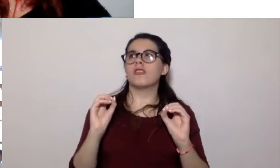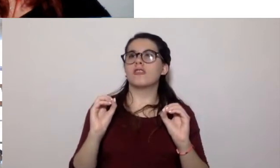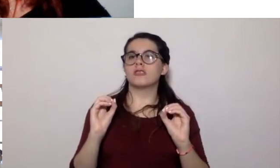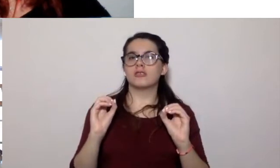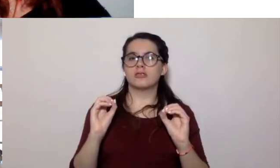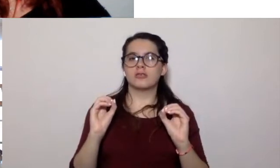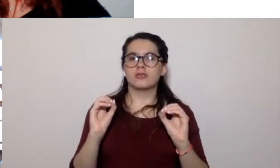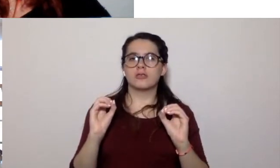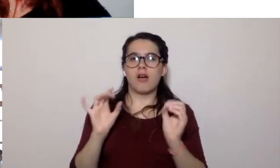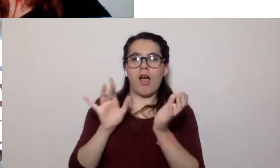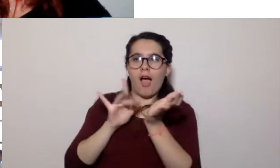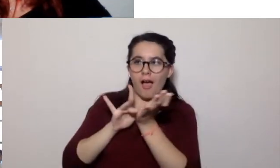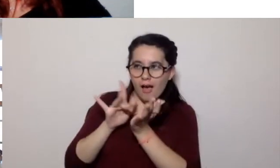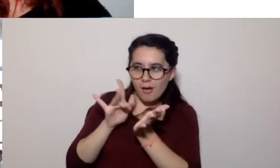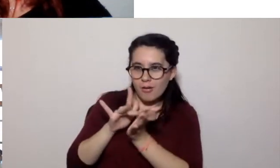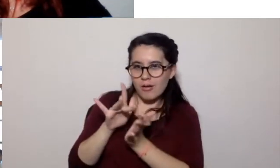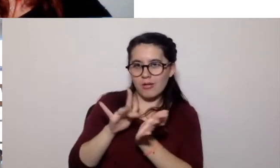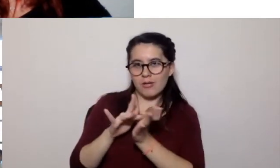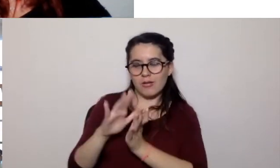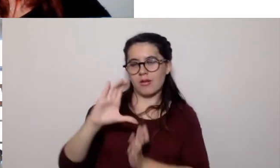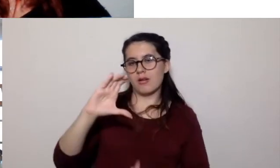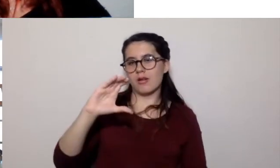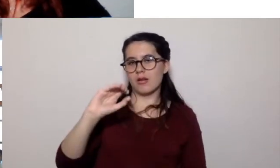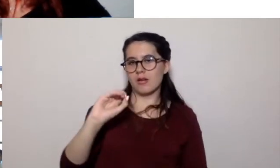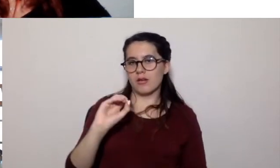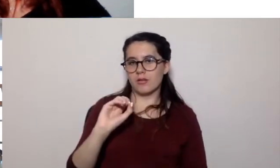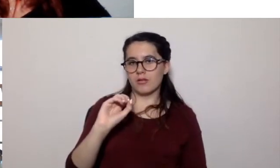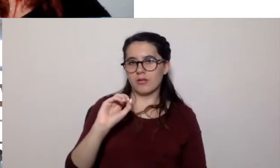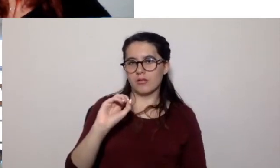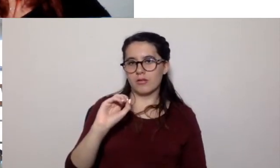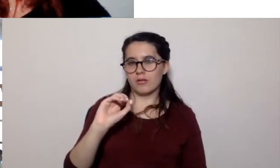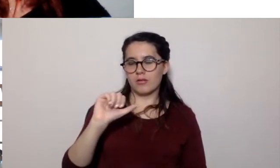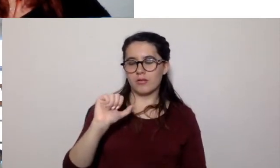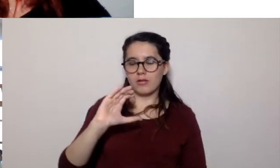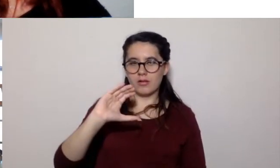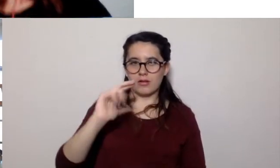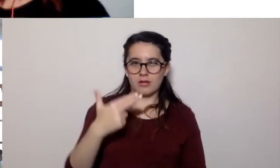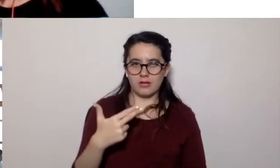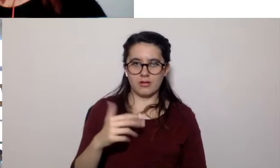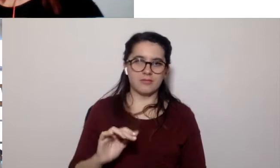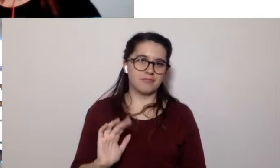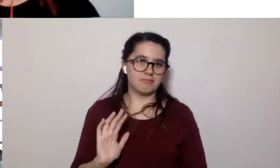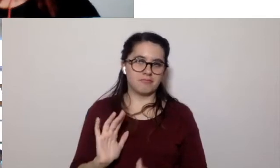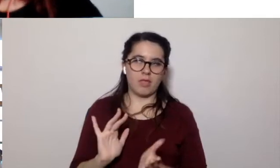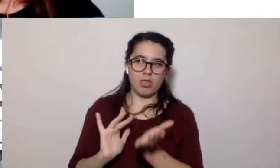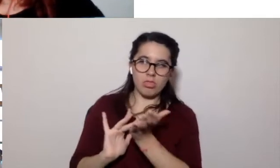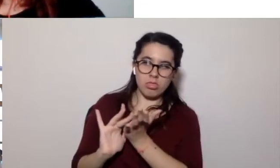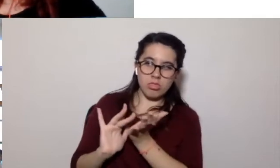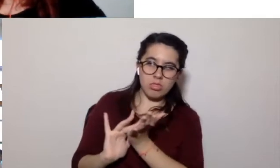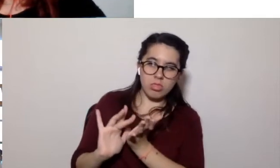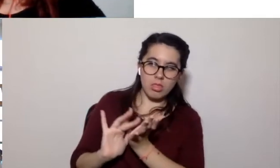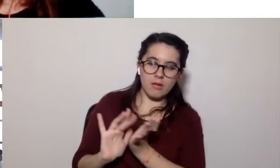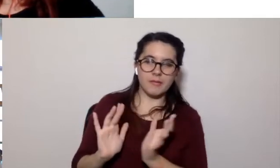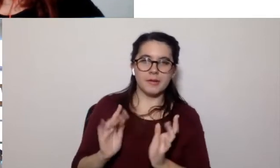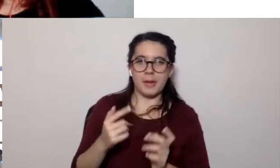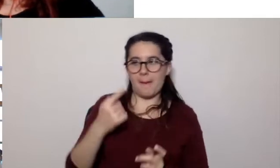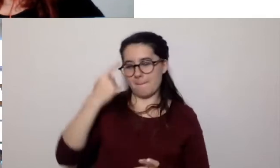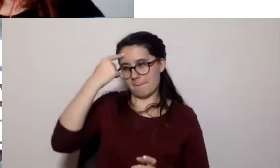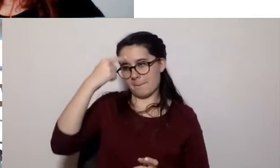coaches o personas que se dedican a esto de la salud mental han sacado miles de cosas que puedes